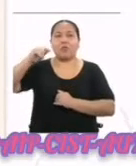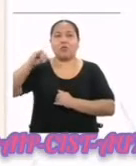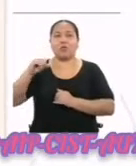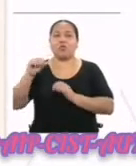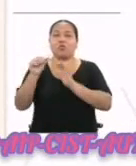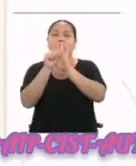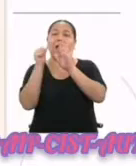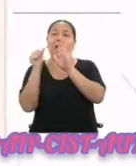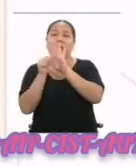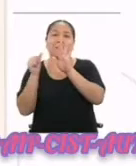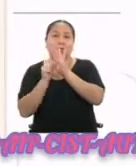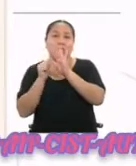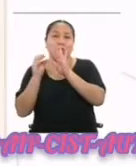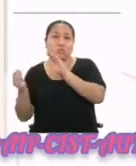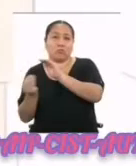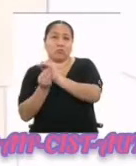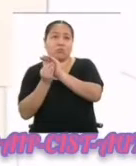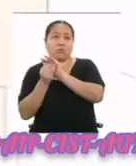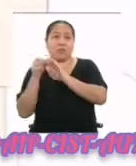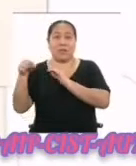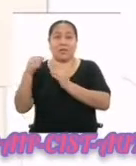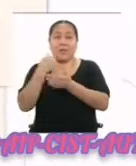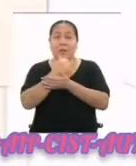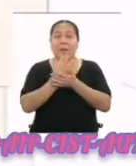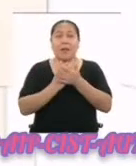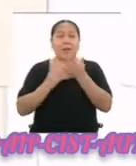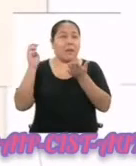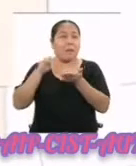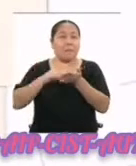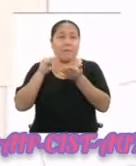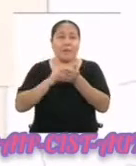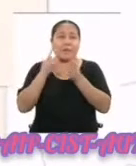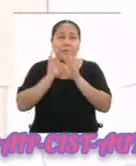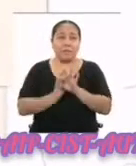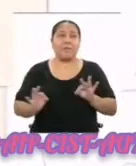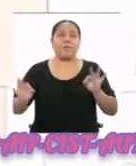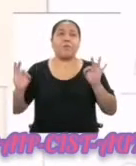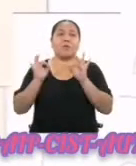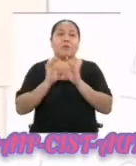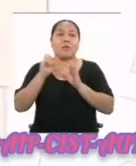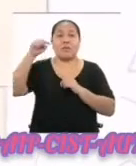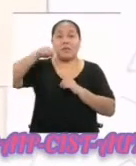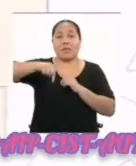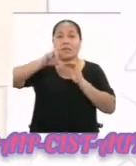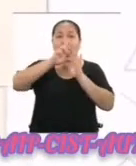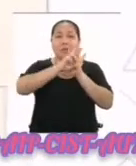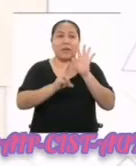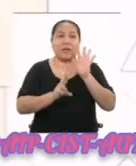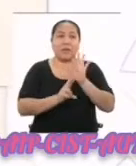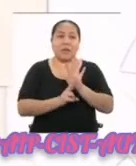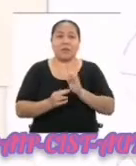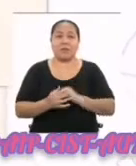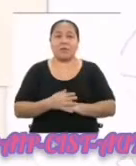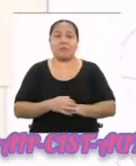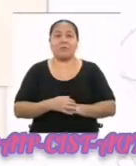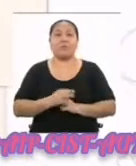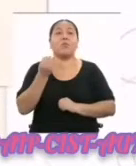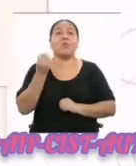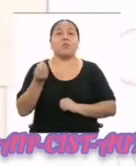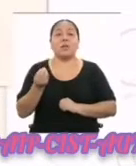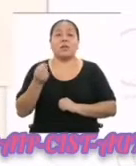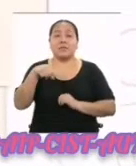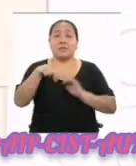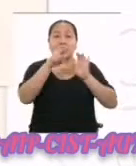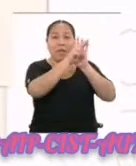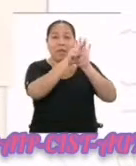los artículos. Esta es la parte más importante del reglamento, porque se refiere a la